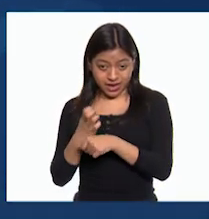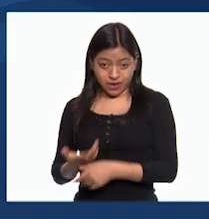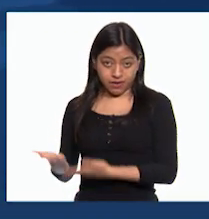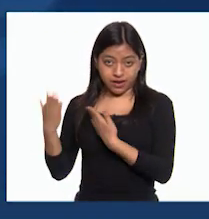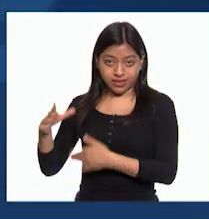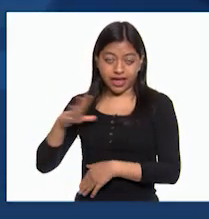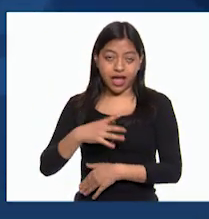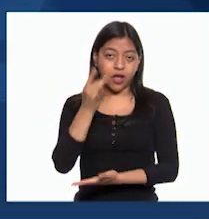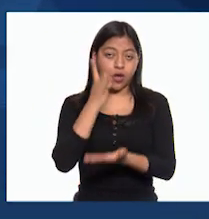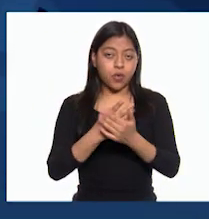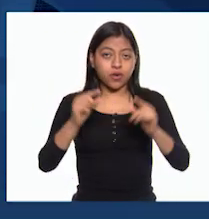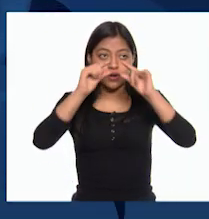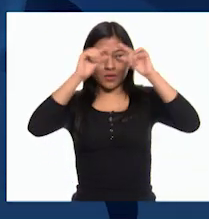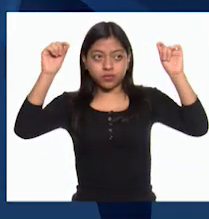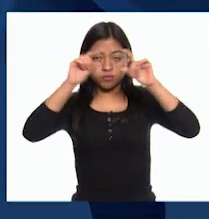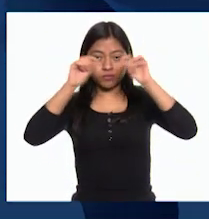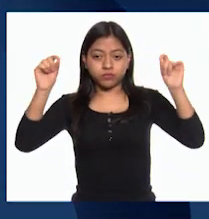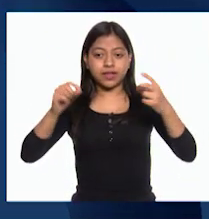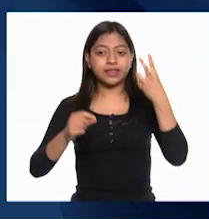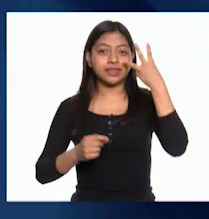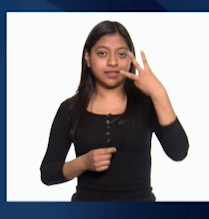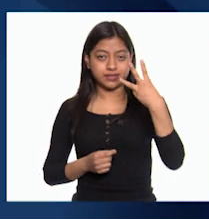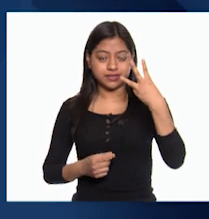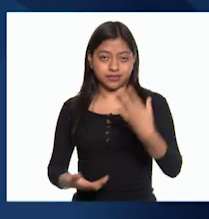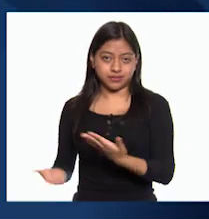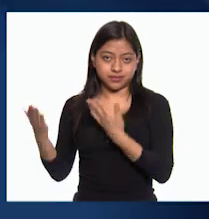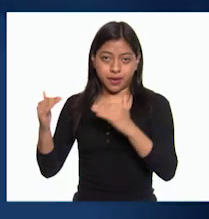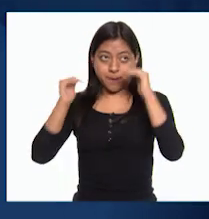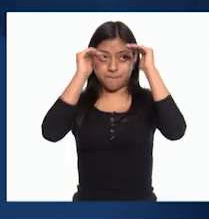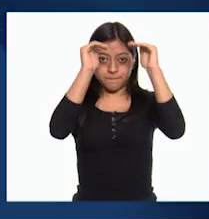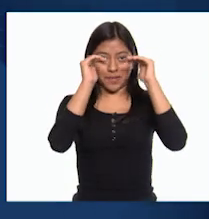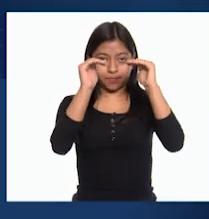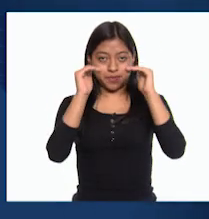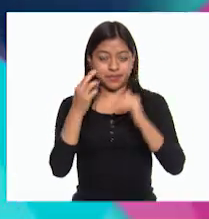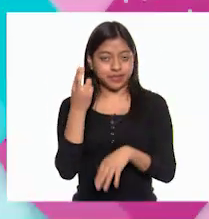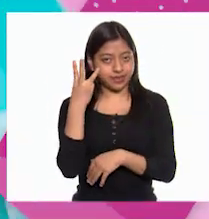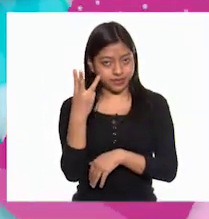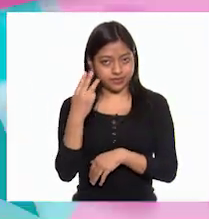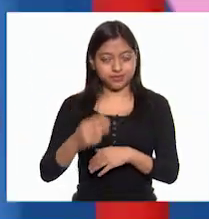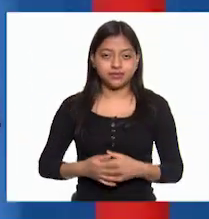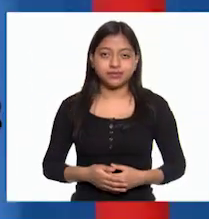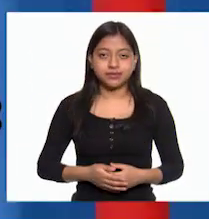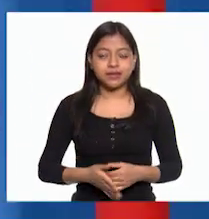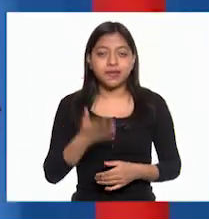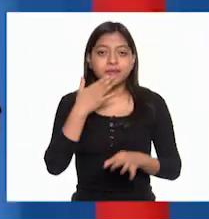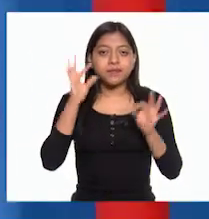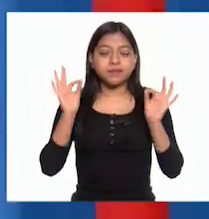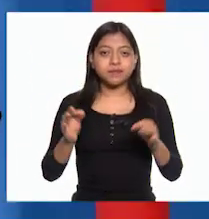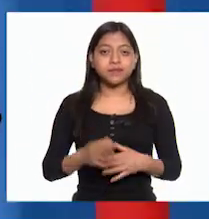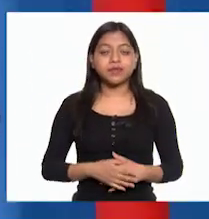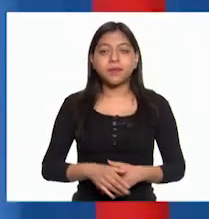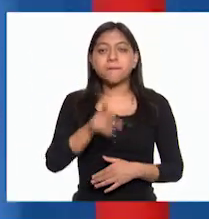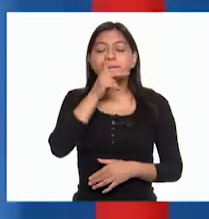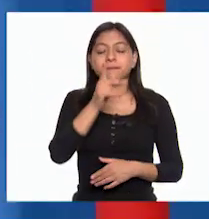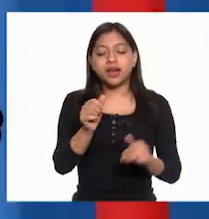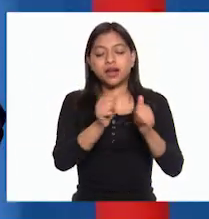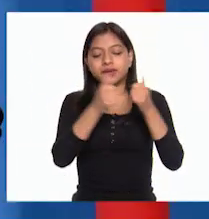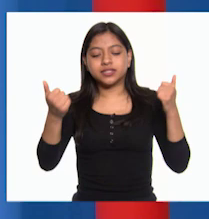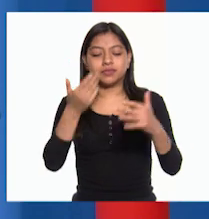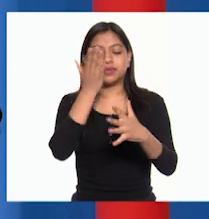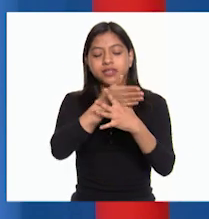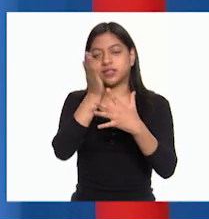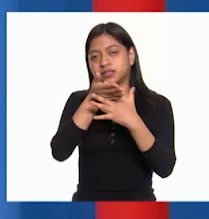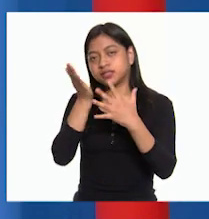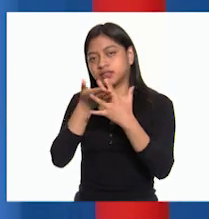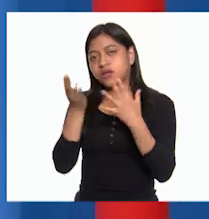versos respectivamente. Ahí lo vemos. Muy bien, María. ¿Y cuántas sílabas tiene cada